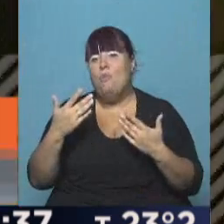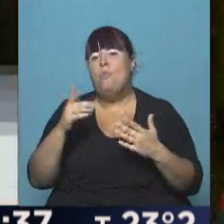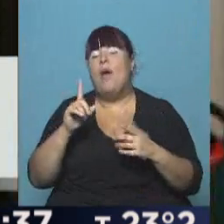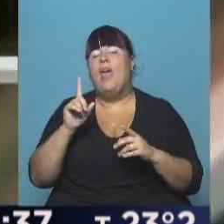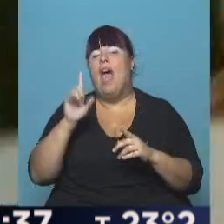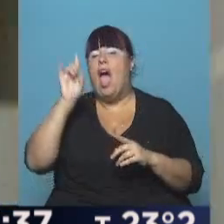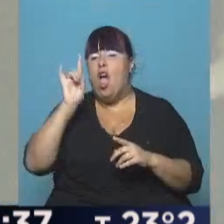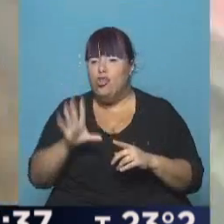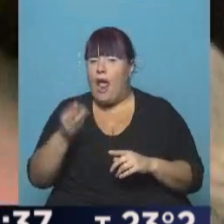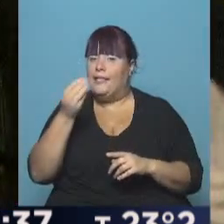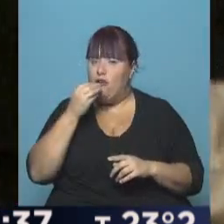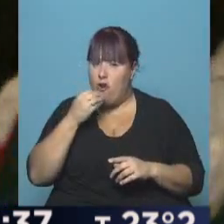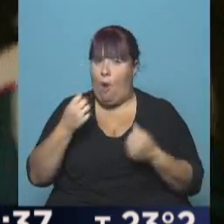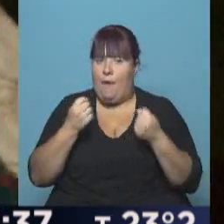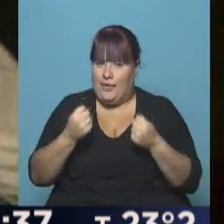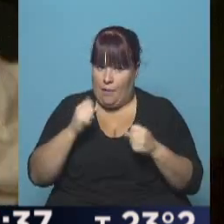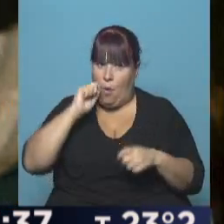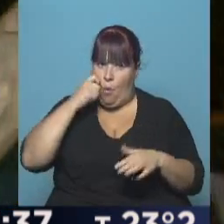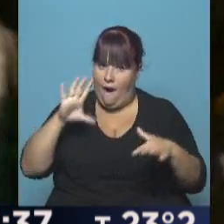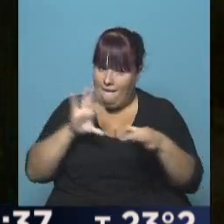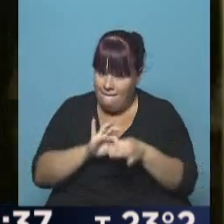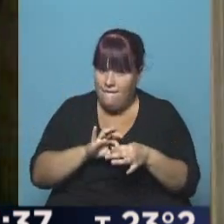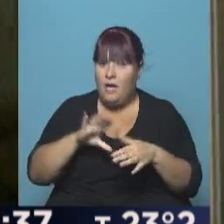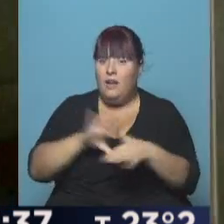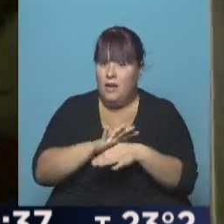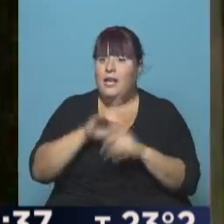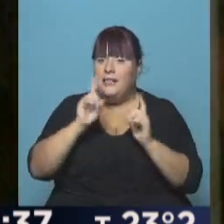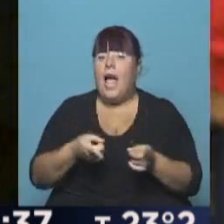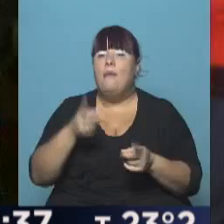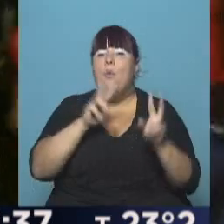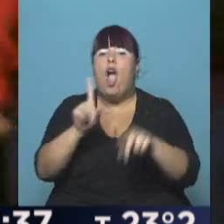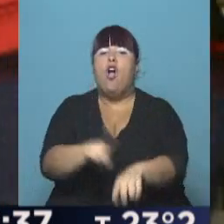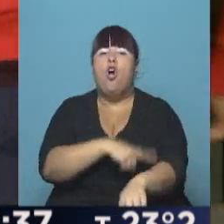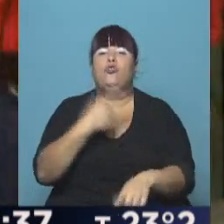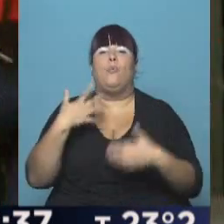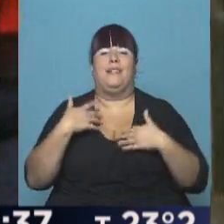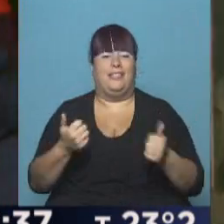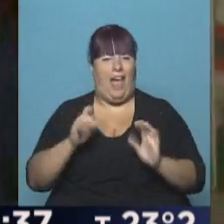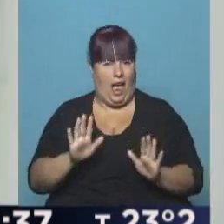sólo tener una ingesta en nutrientes adecuadas sino conformar hábitos saludables